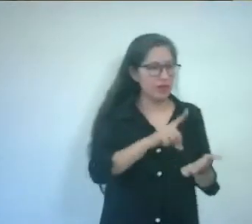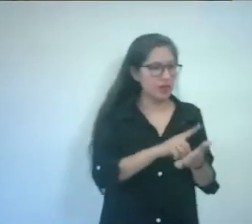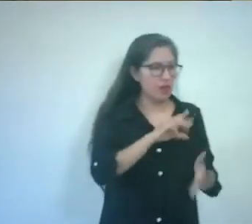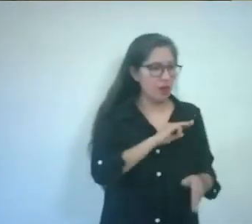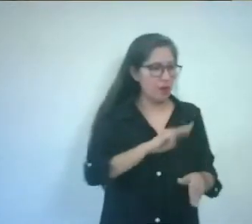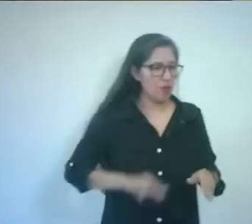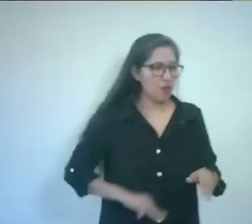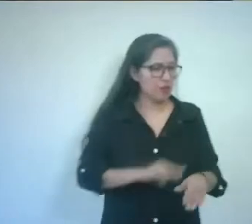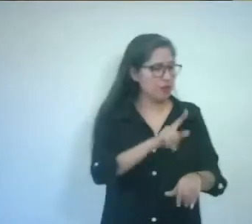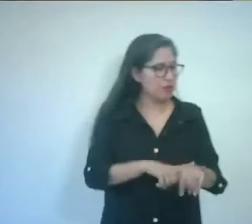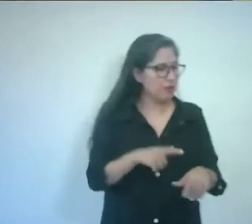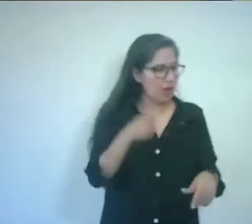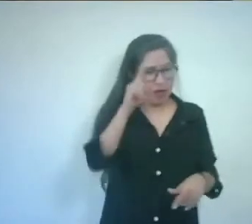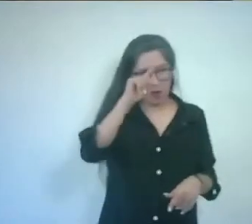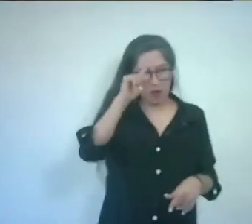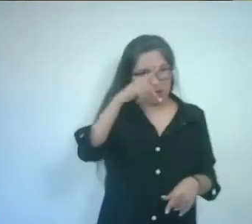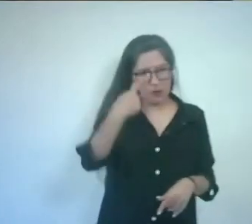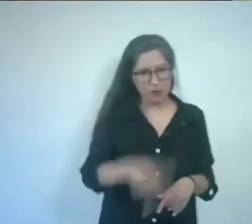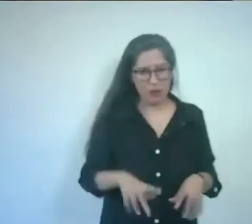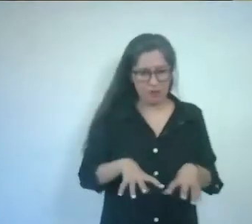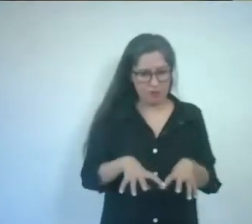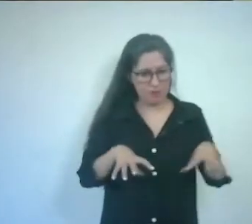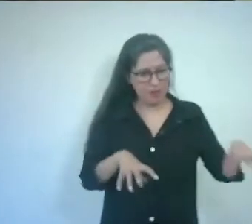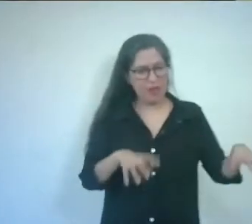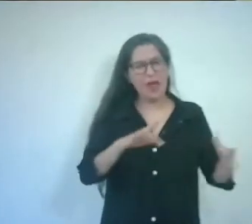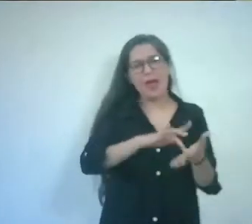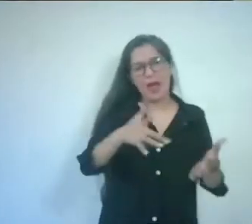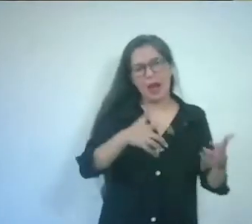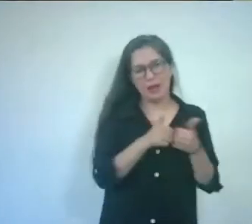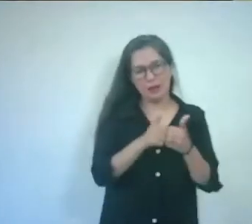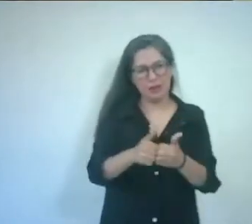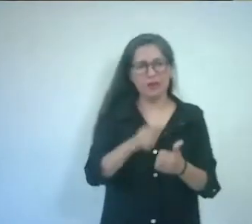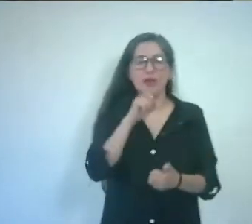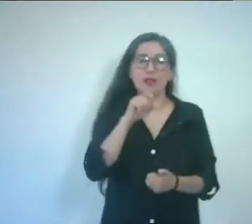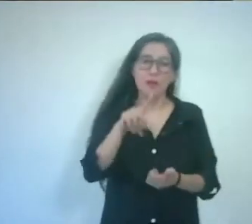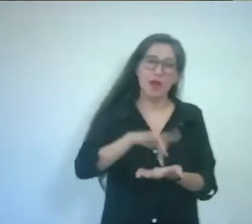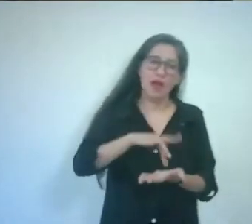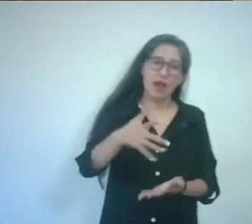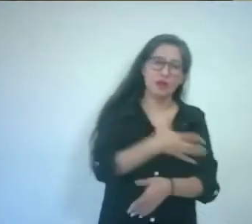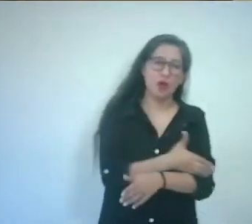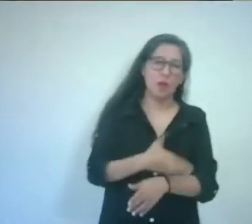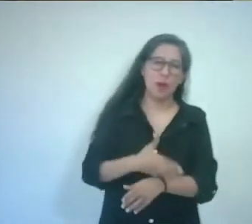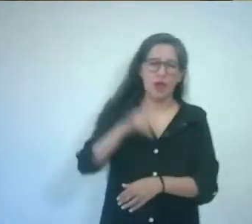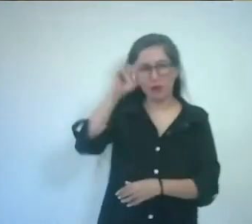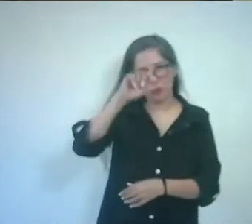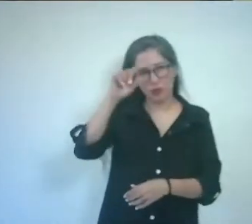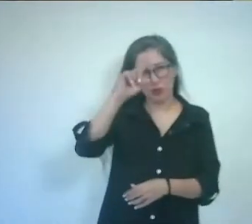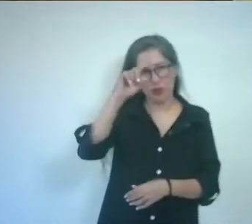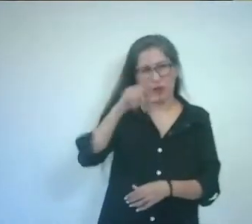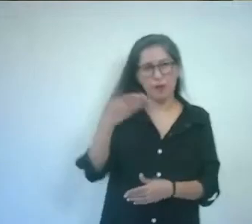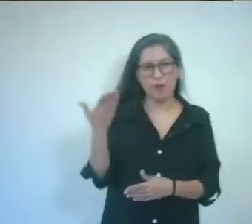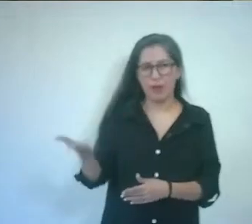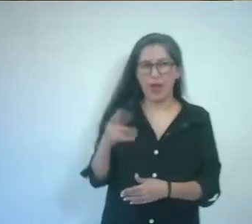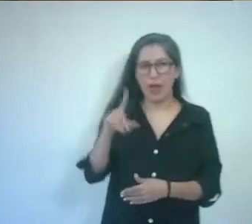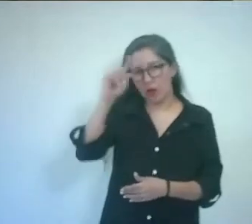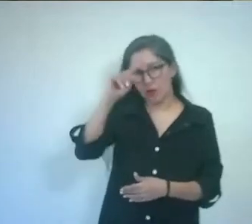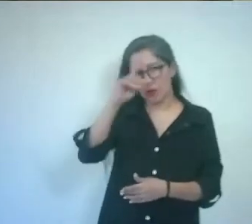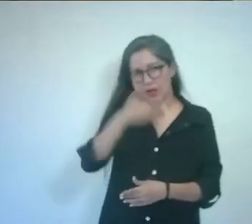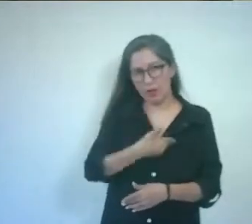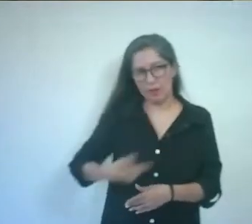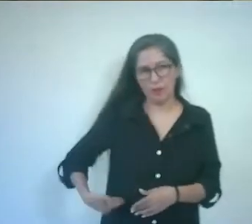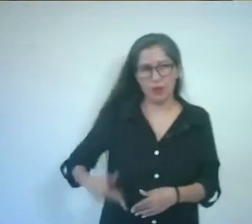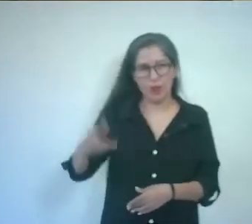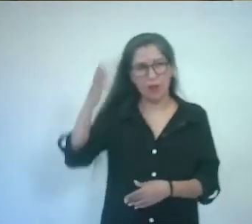este Consejo. Y también muchísimas gracias a mis compañeras y compañeros consejeros, a la consejera presidenta por